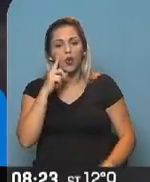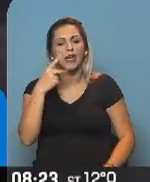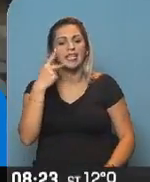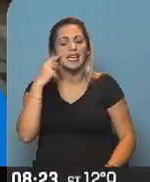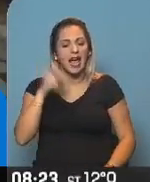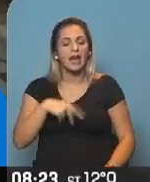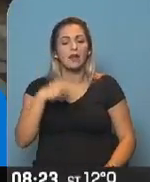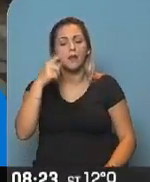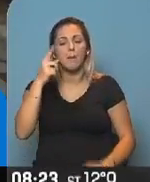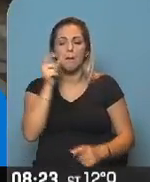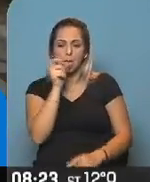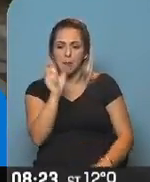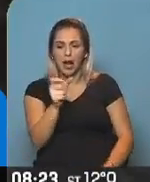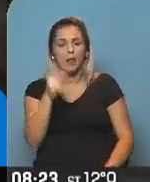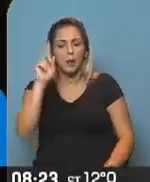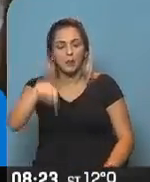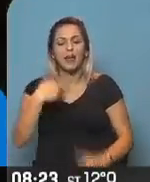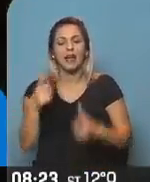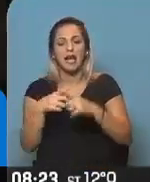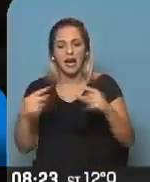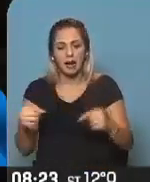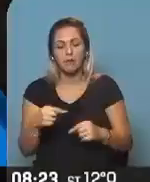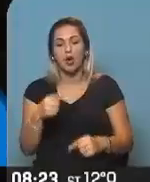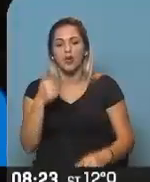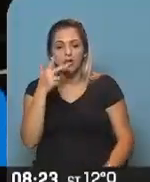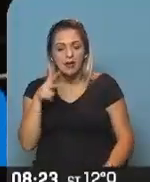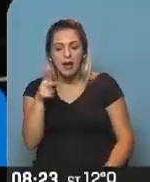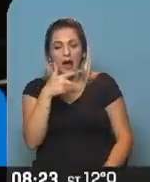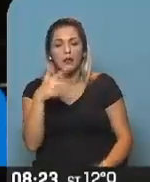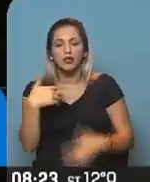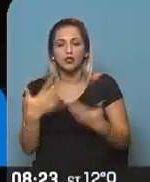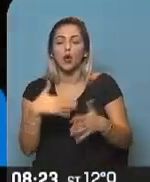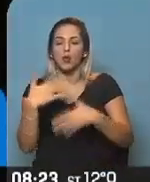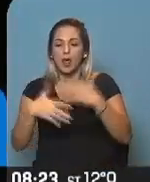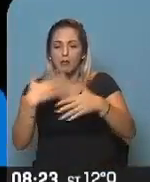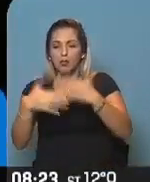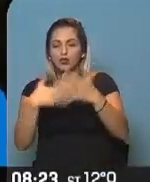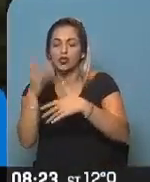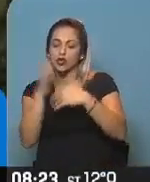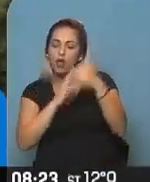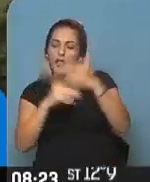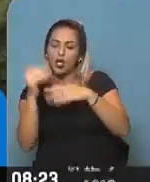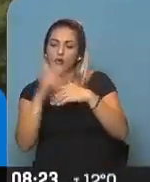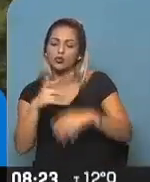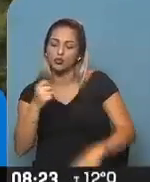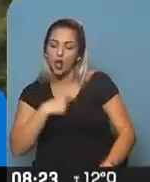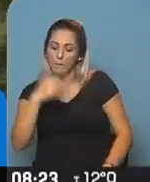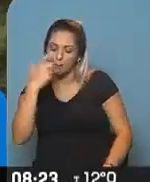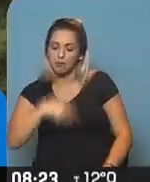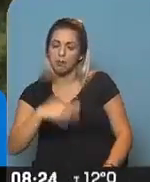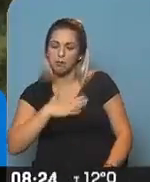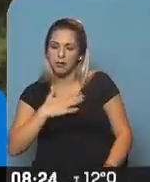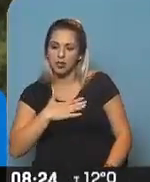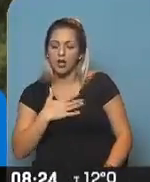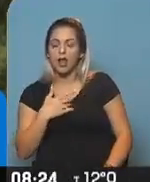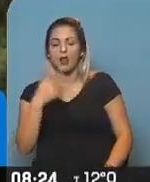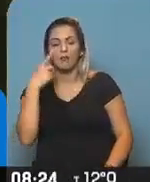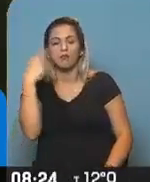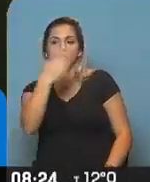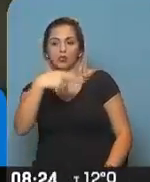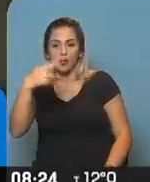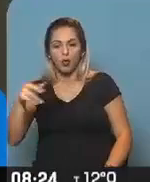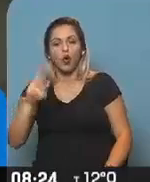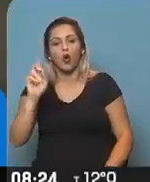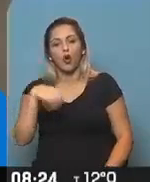la cámara la acompaña en ese proceso interno y externo de la reconstrucción personal a través de un mural.